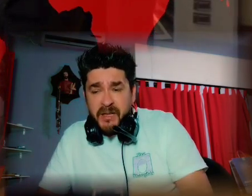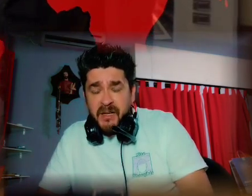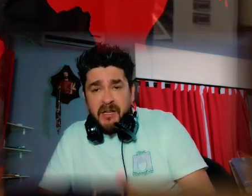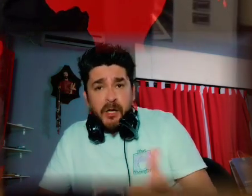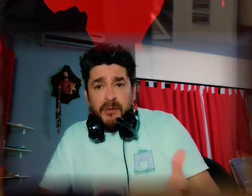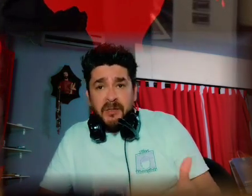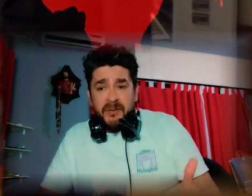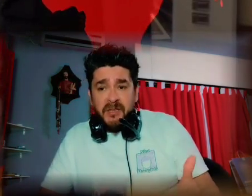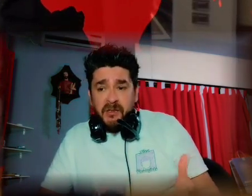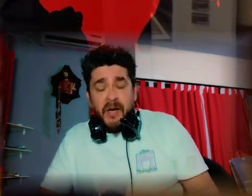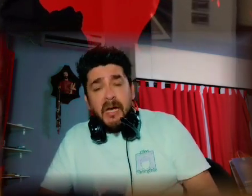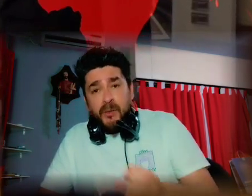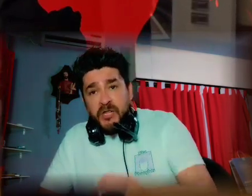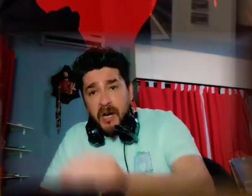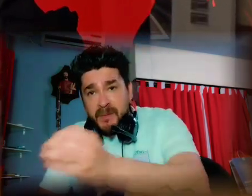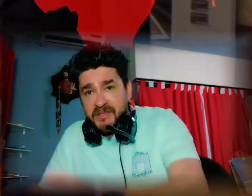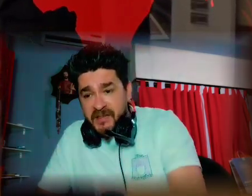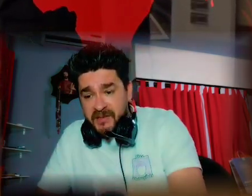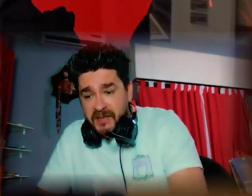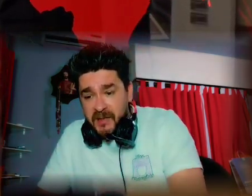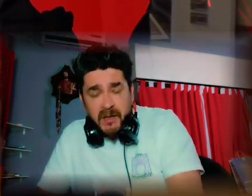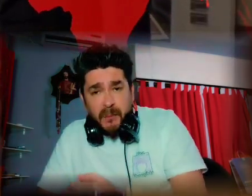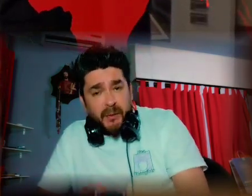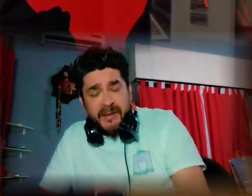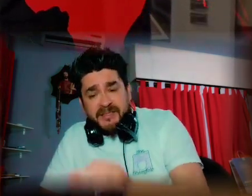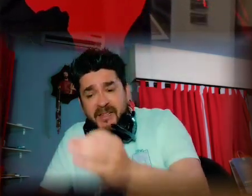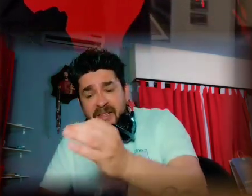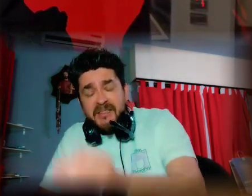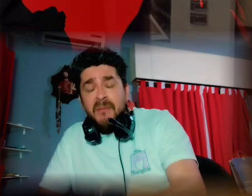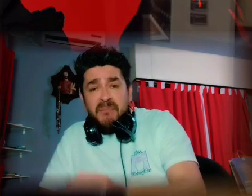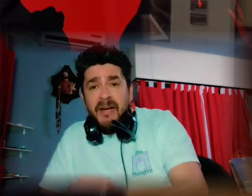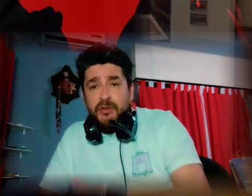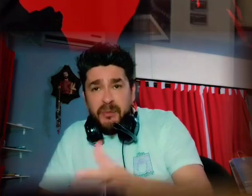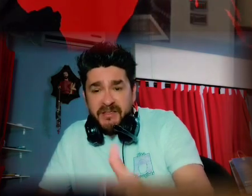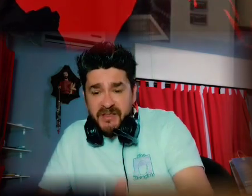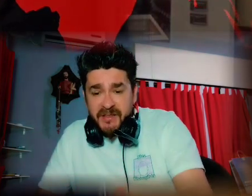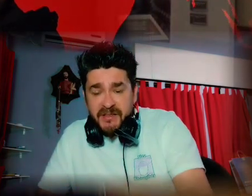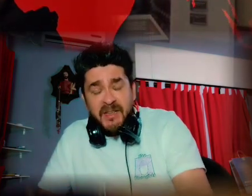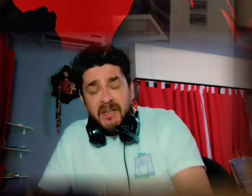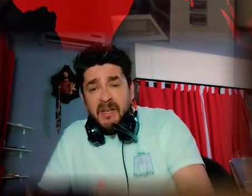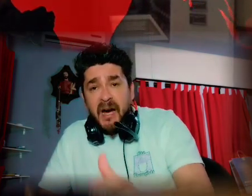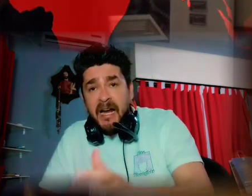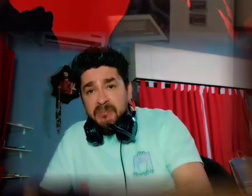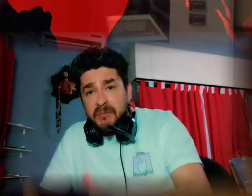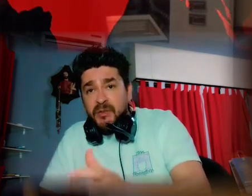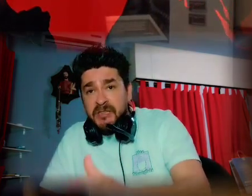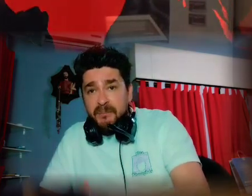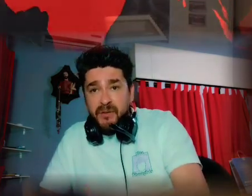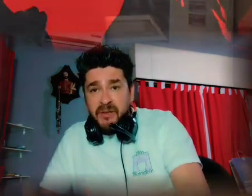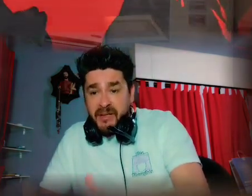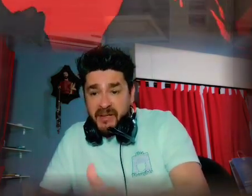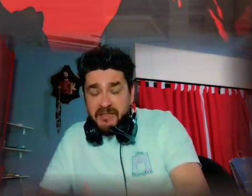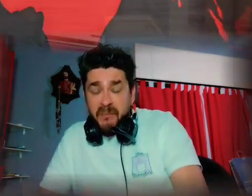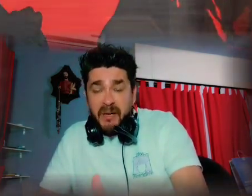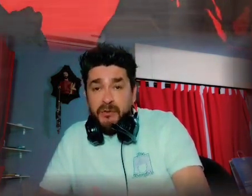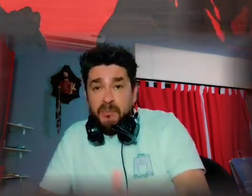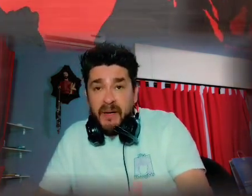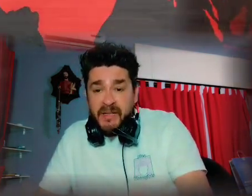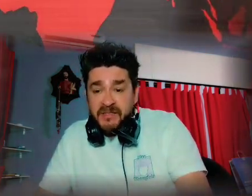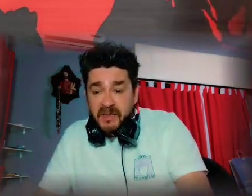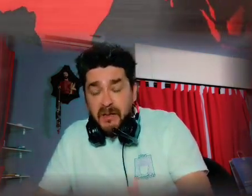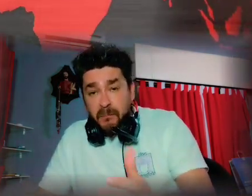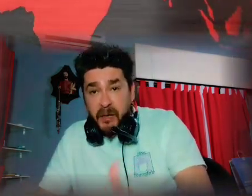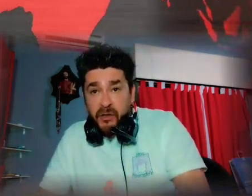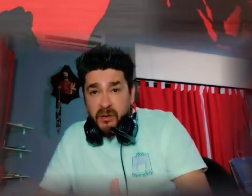apoyar. Porque, como siempre te digo, hay que apoyar al presidente. Porque si le deseas mal a tu presidente, al mismo tiempo le deseas mal a